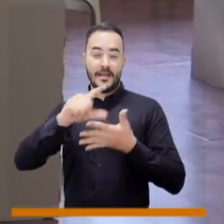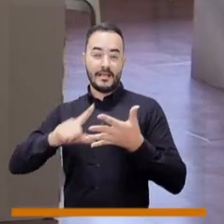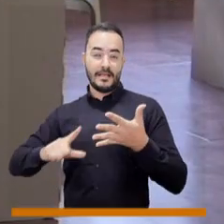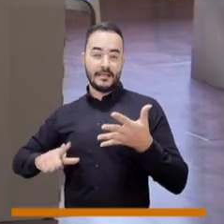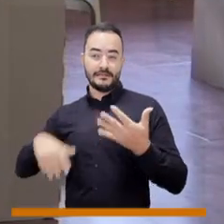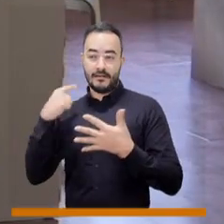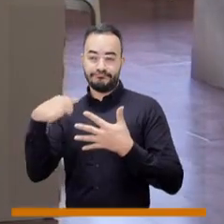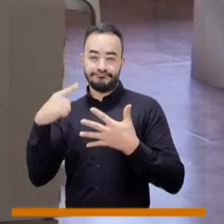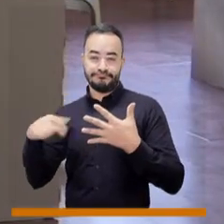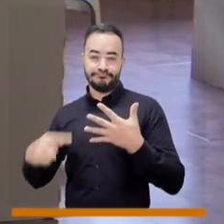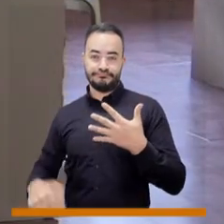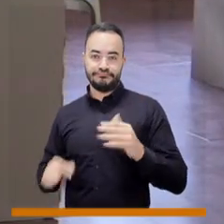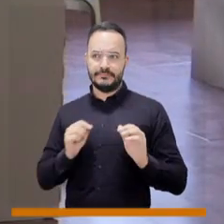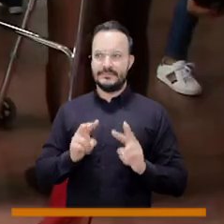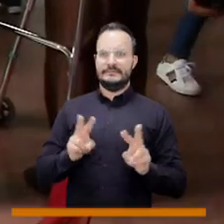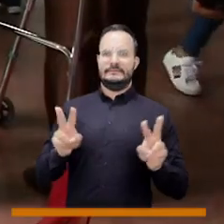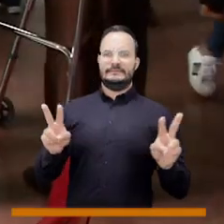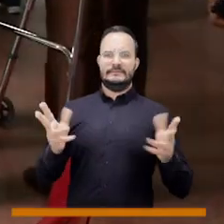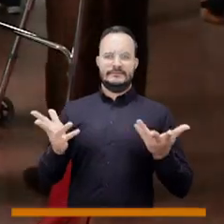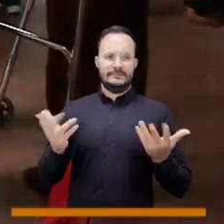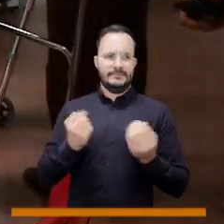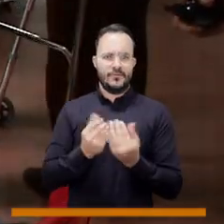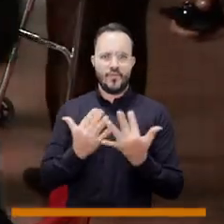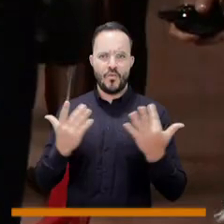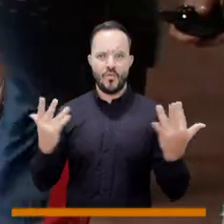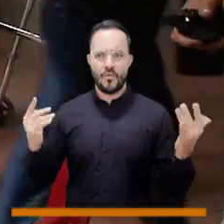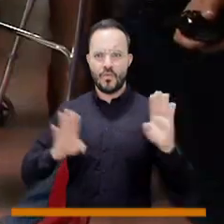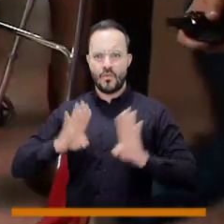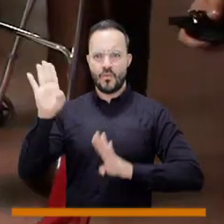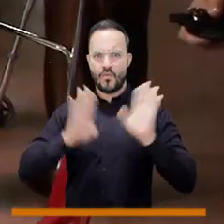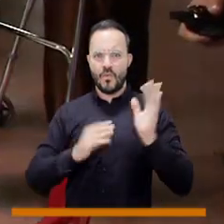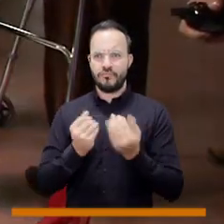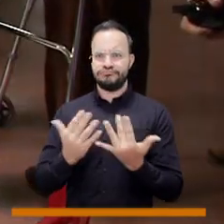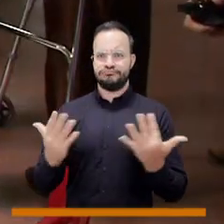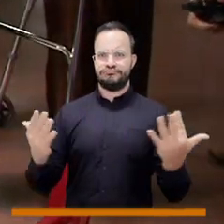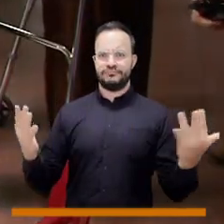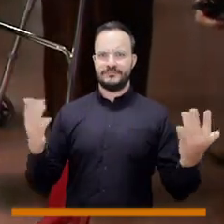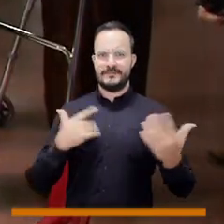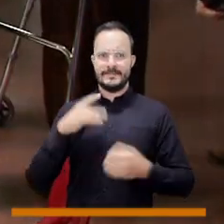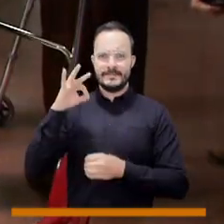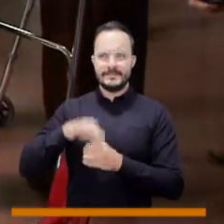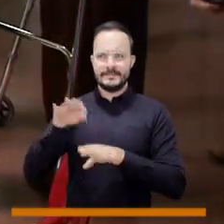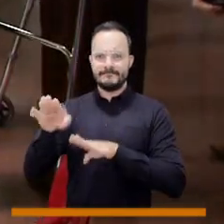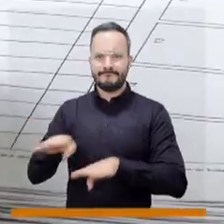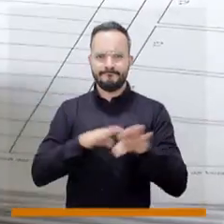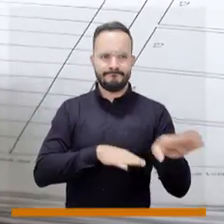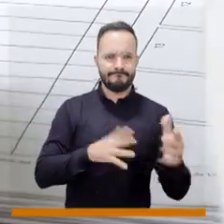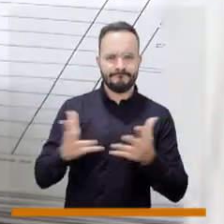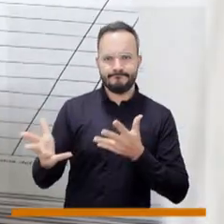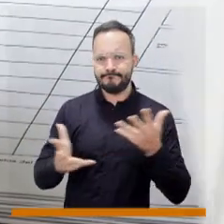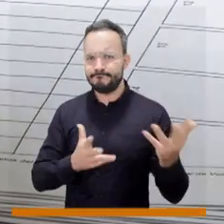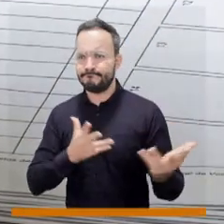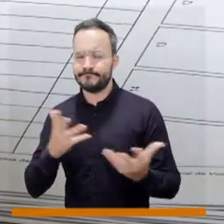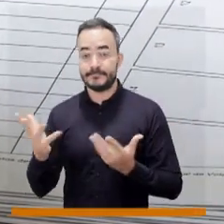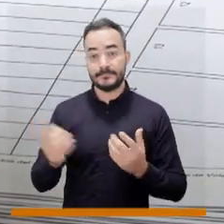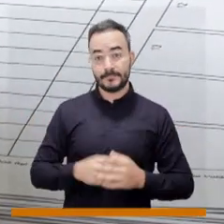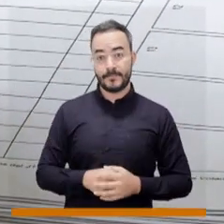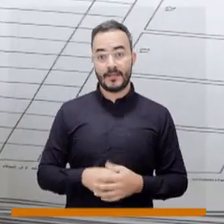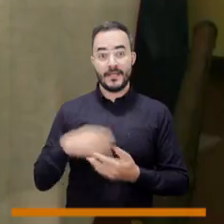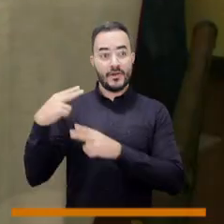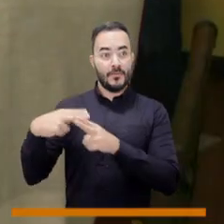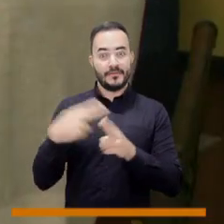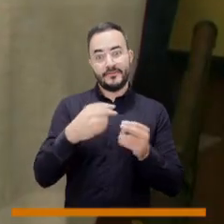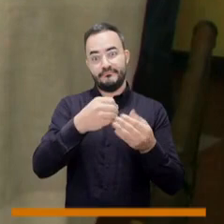hacen aumentar a su vez el número de candidatos para aspirar a las diferentes corporaciones y obviamente pues una cantidad de